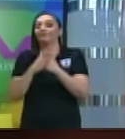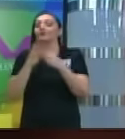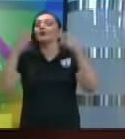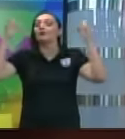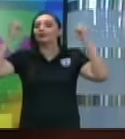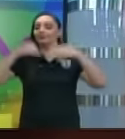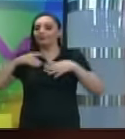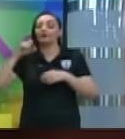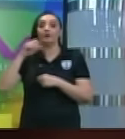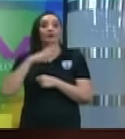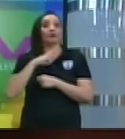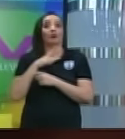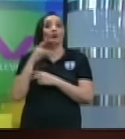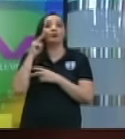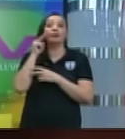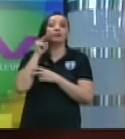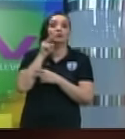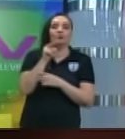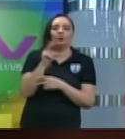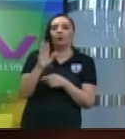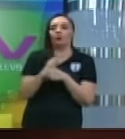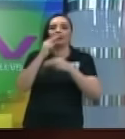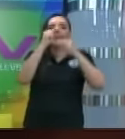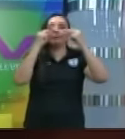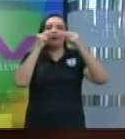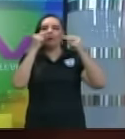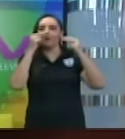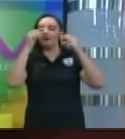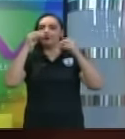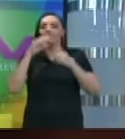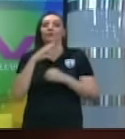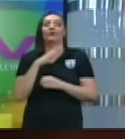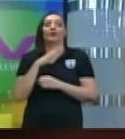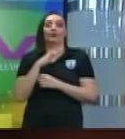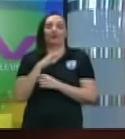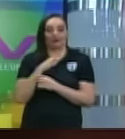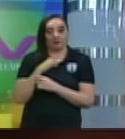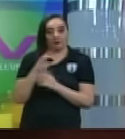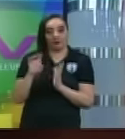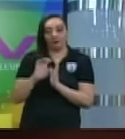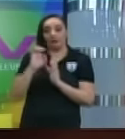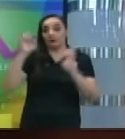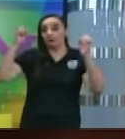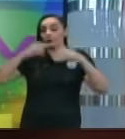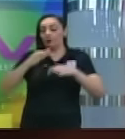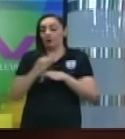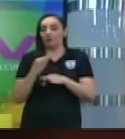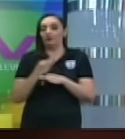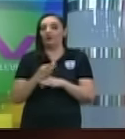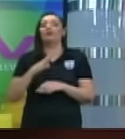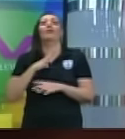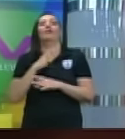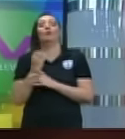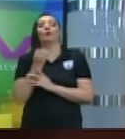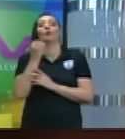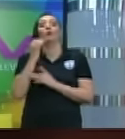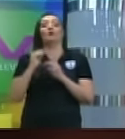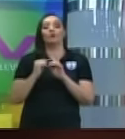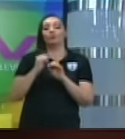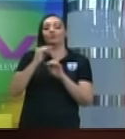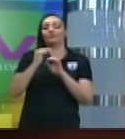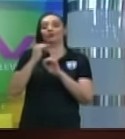reducida la visibilidad un poco producto de la neblina presente. En cuanto a acumulados de precipitación, lo que llevamos hasta este momento